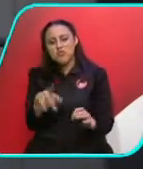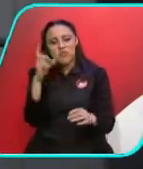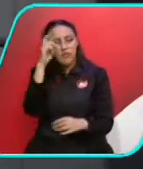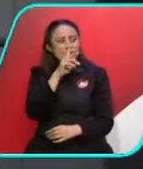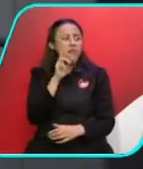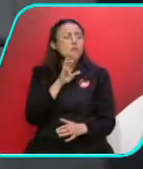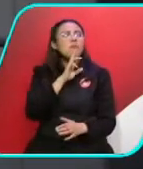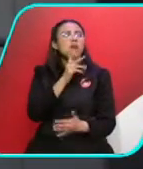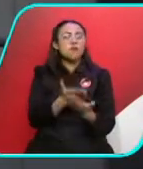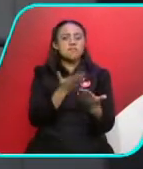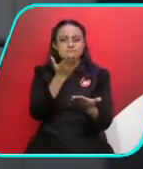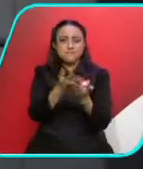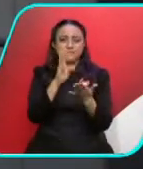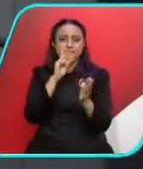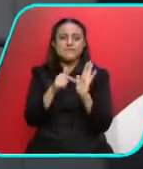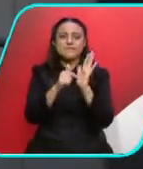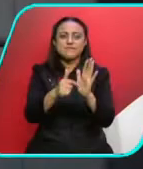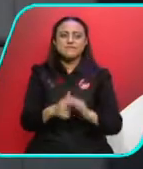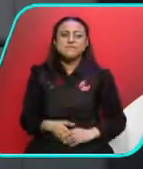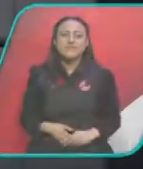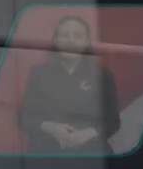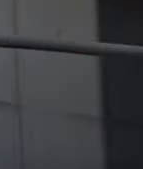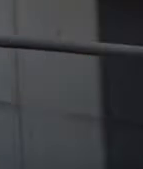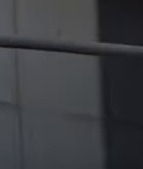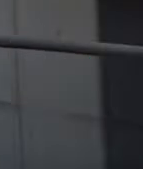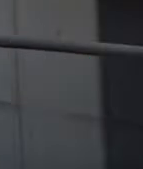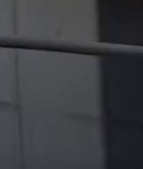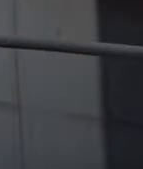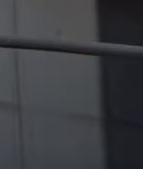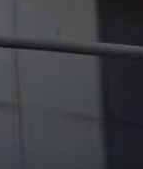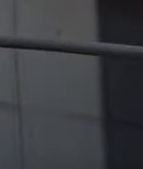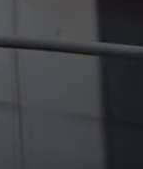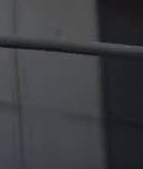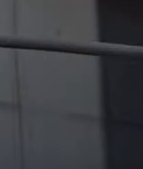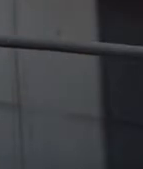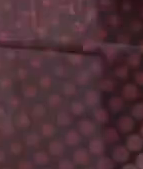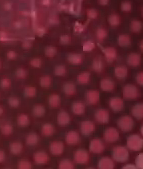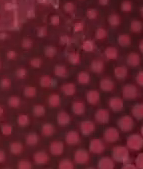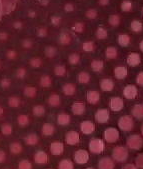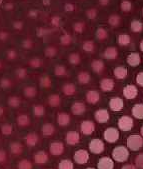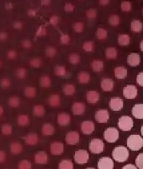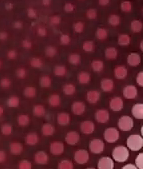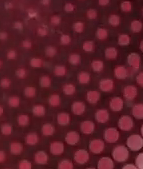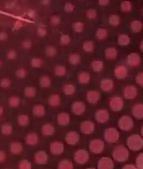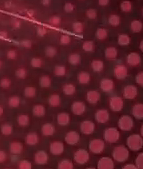¿Qué le parece si primero vemos esta nota? Y luego venimos con las calles. Vamos.